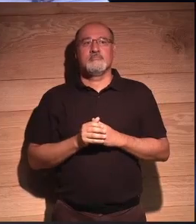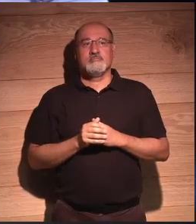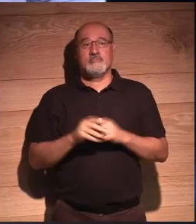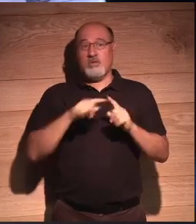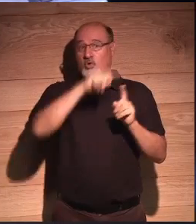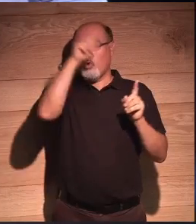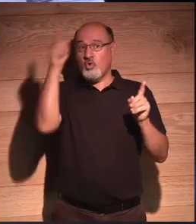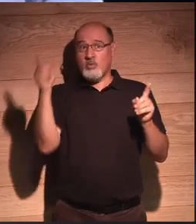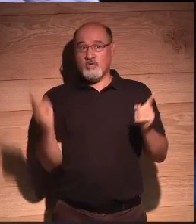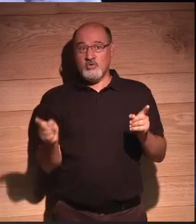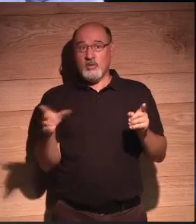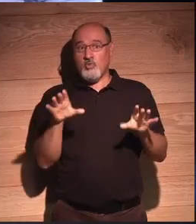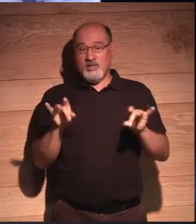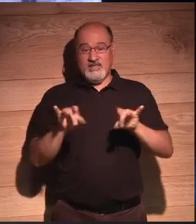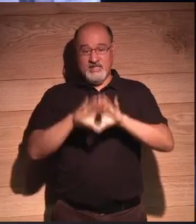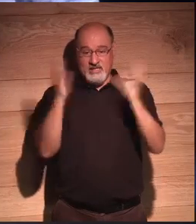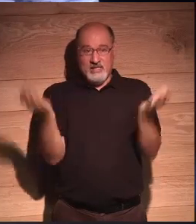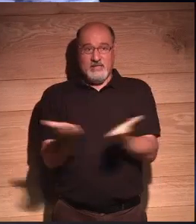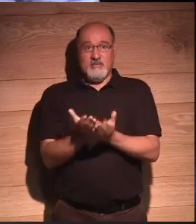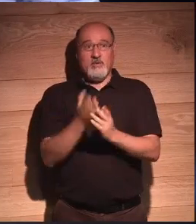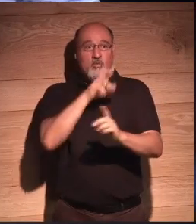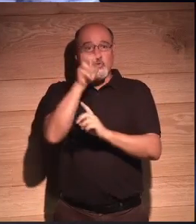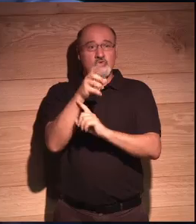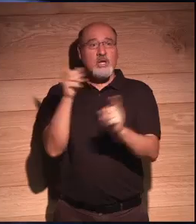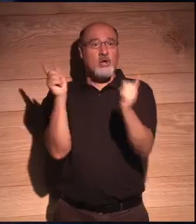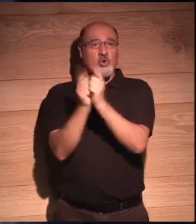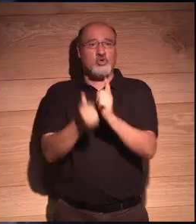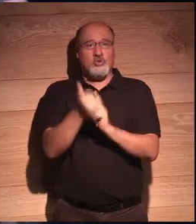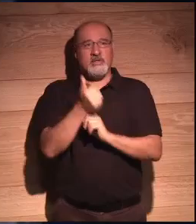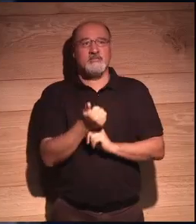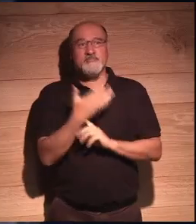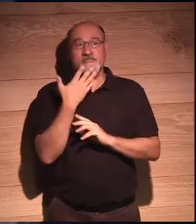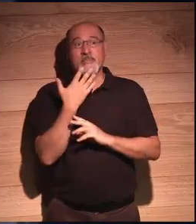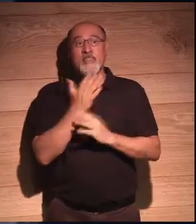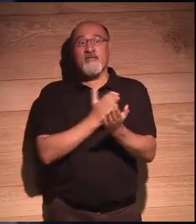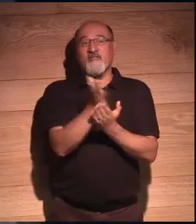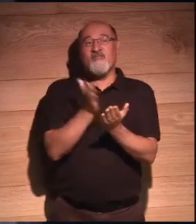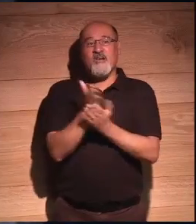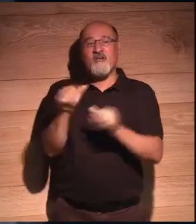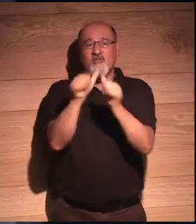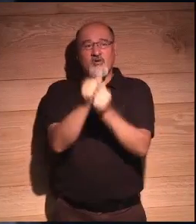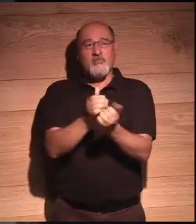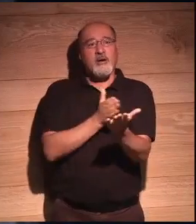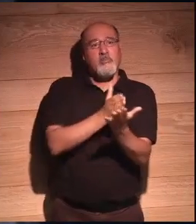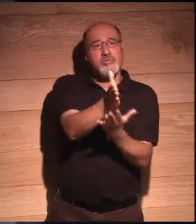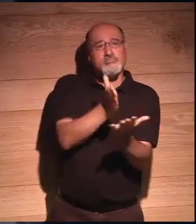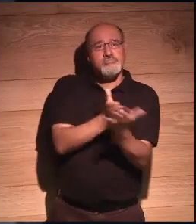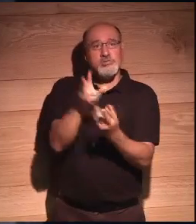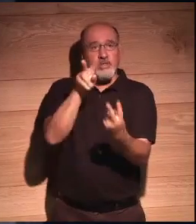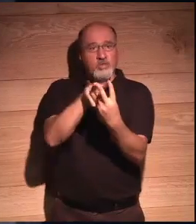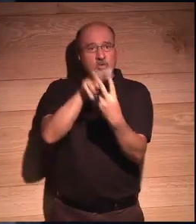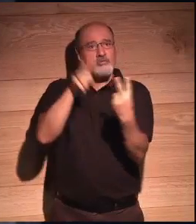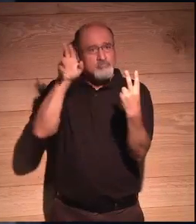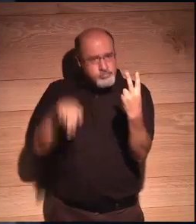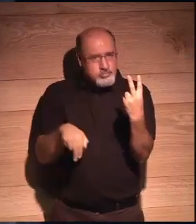la curvatura, porque al final es más corto. Hay otra forma también, y las dos son ciertas, y son importantes porque nos dan un poco